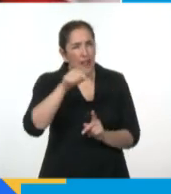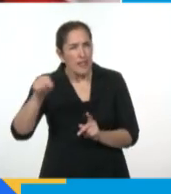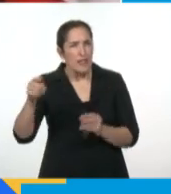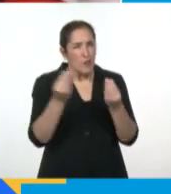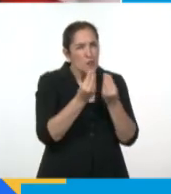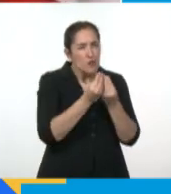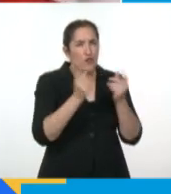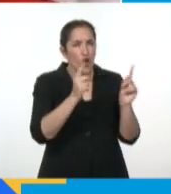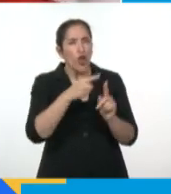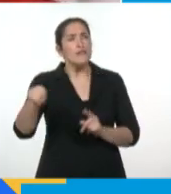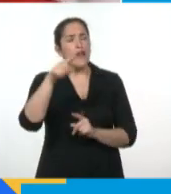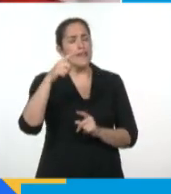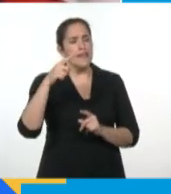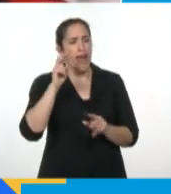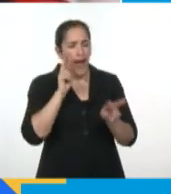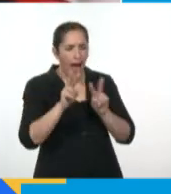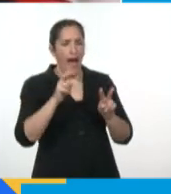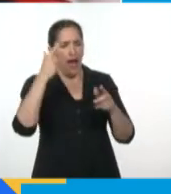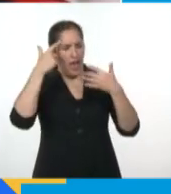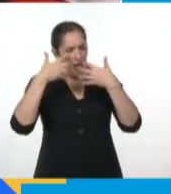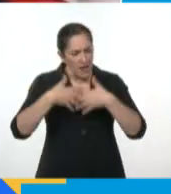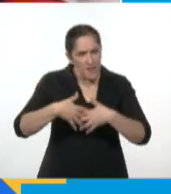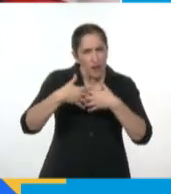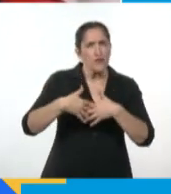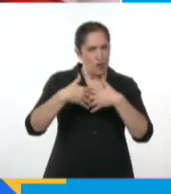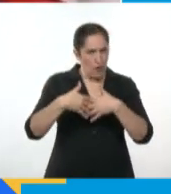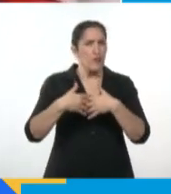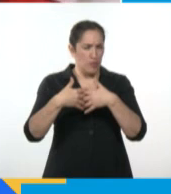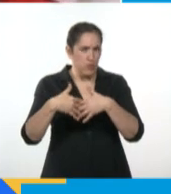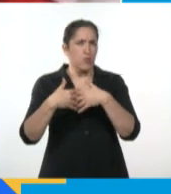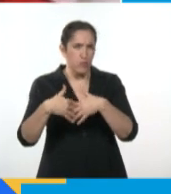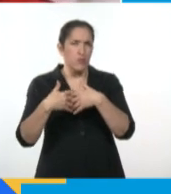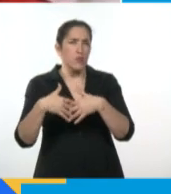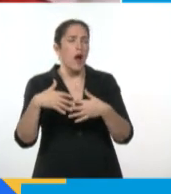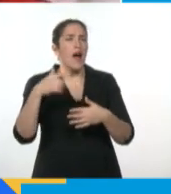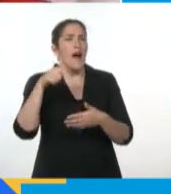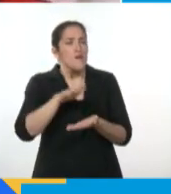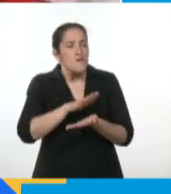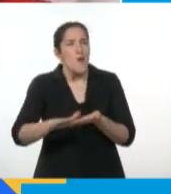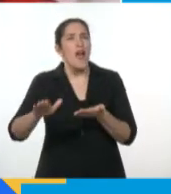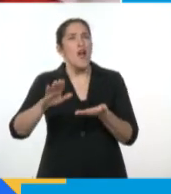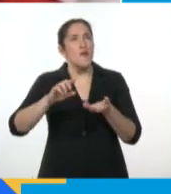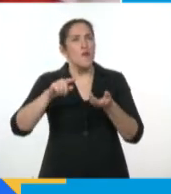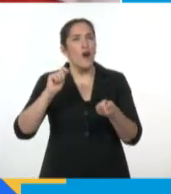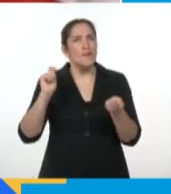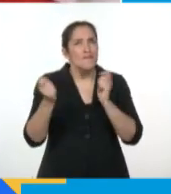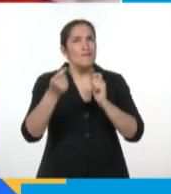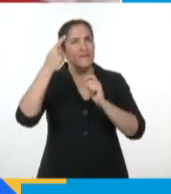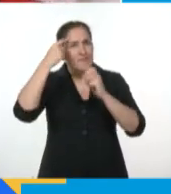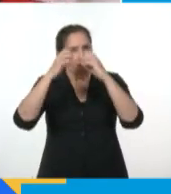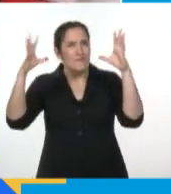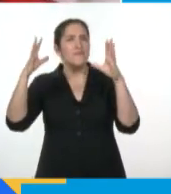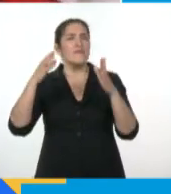muchos docentes reflexionan a propósito de, obviamente, los nuevos cauces conceptuales, del avance